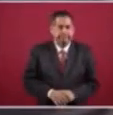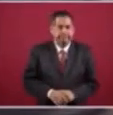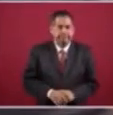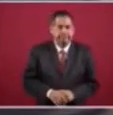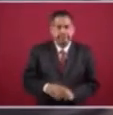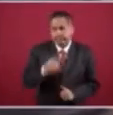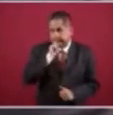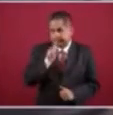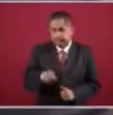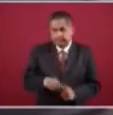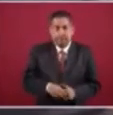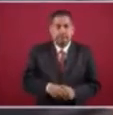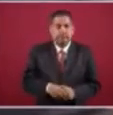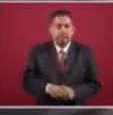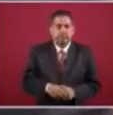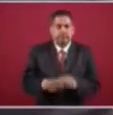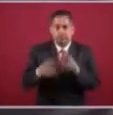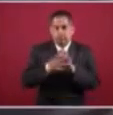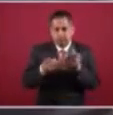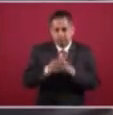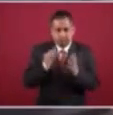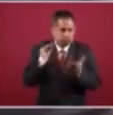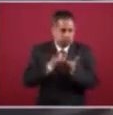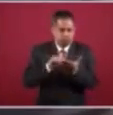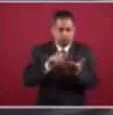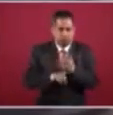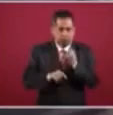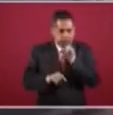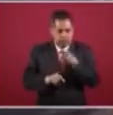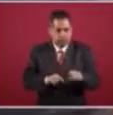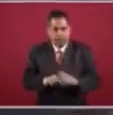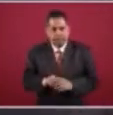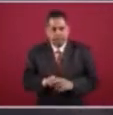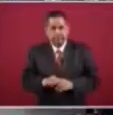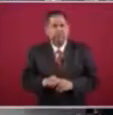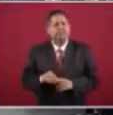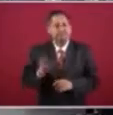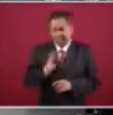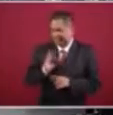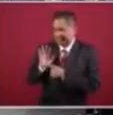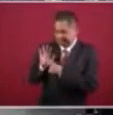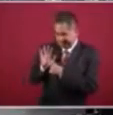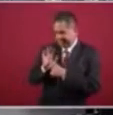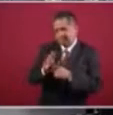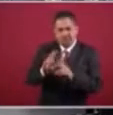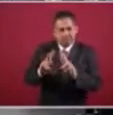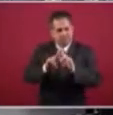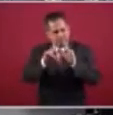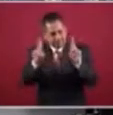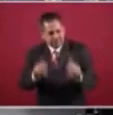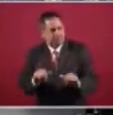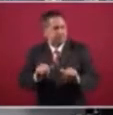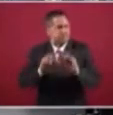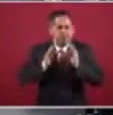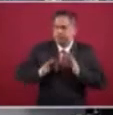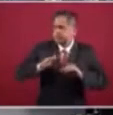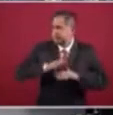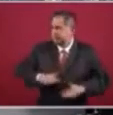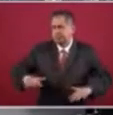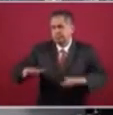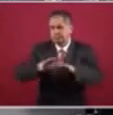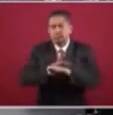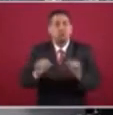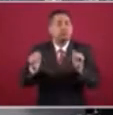Y vamos a acreditar que se puede garantizar la paz y la tranquilidad si